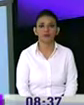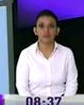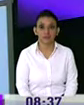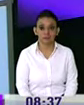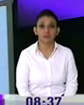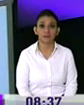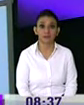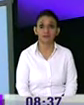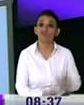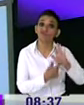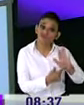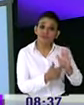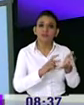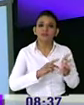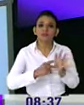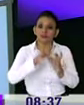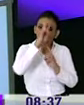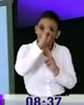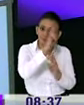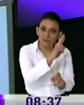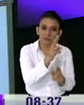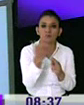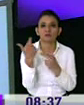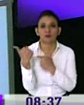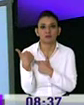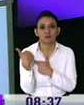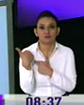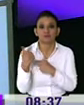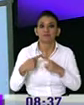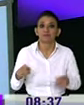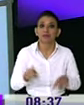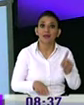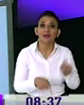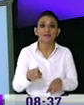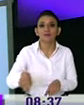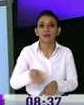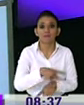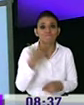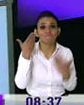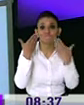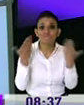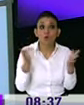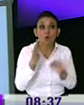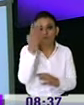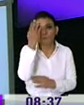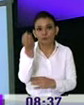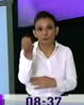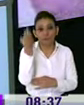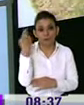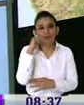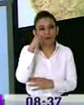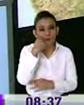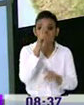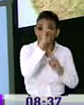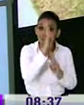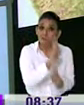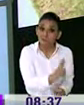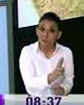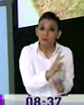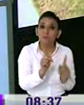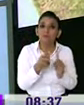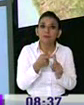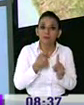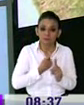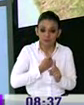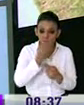Eso se llama respeto y responsabilidad, pero hay veces que nuestros vecinos se olvidan. Recuerden que el respeto comienza con